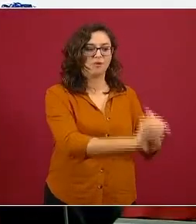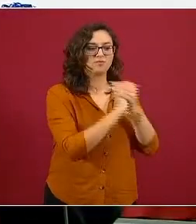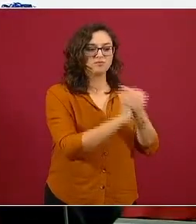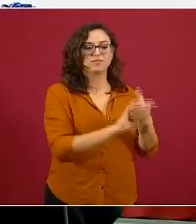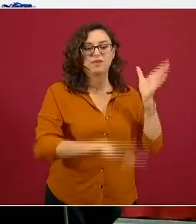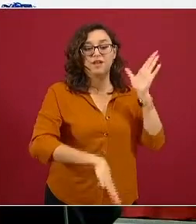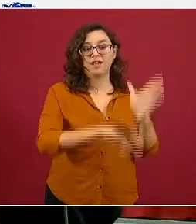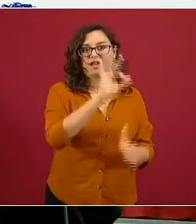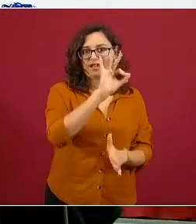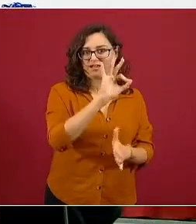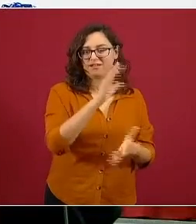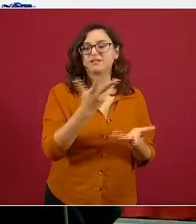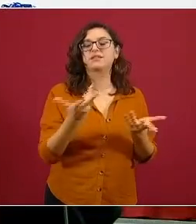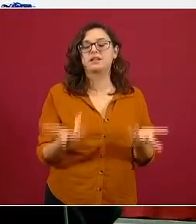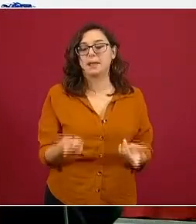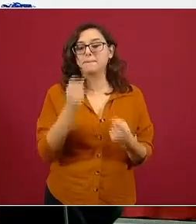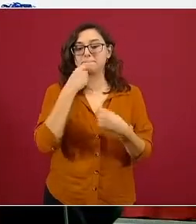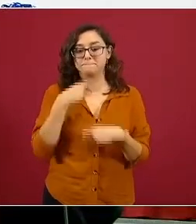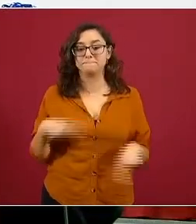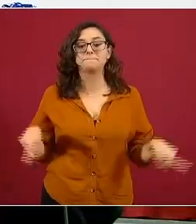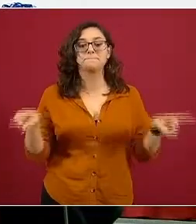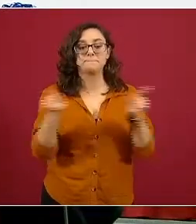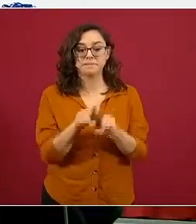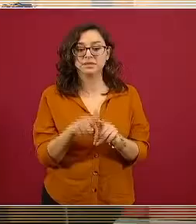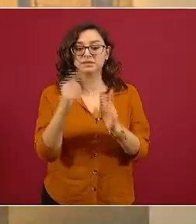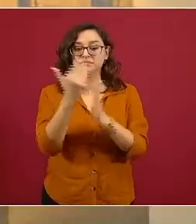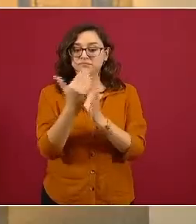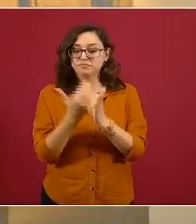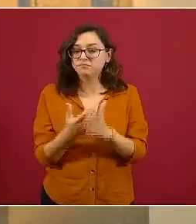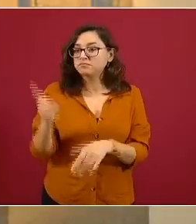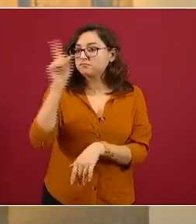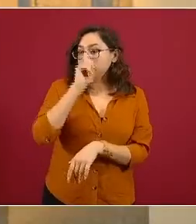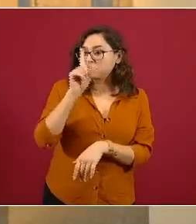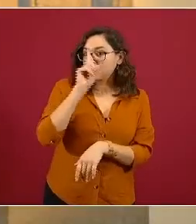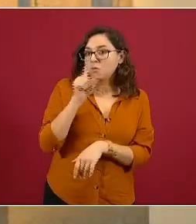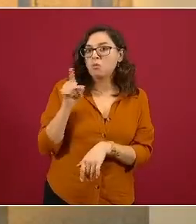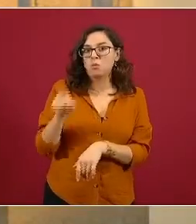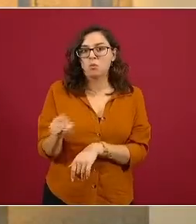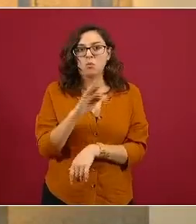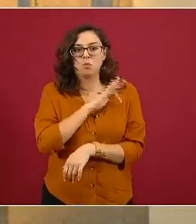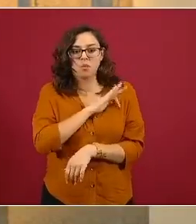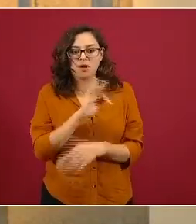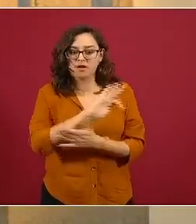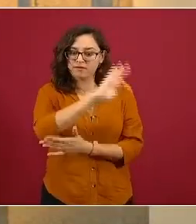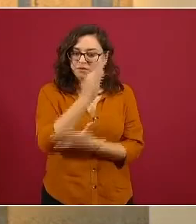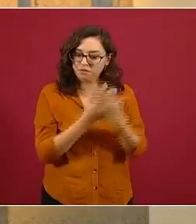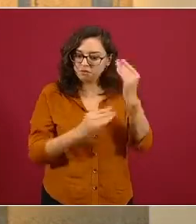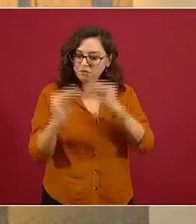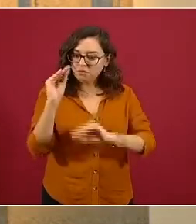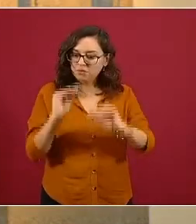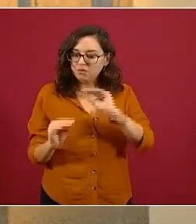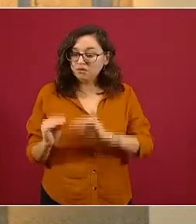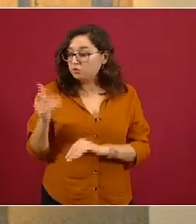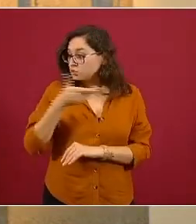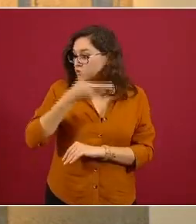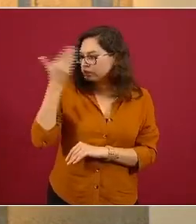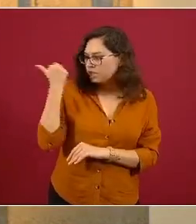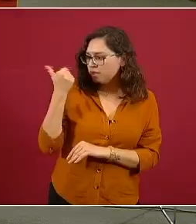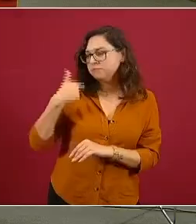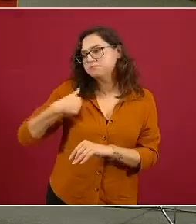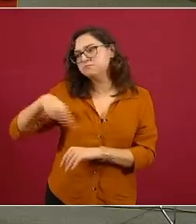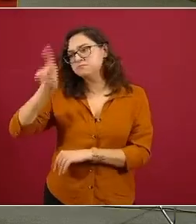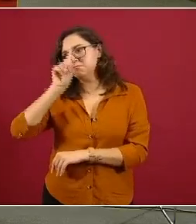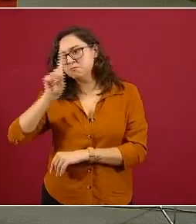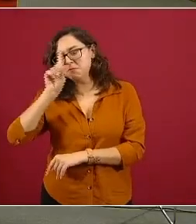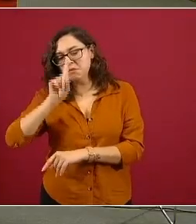al cumplimiento de los requisitos fiscales para participar en los sorteos. Debo decir que